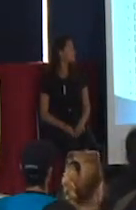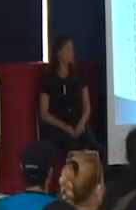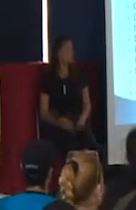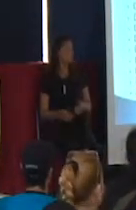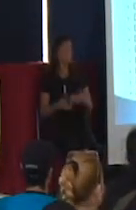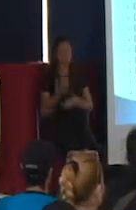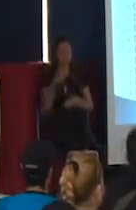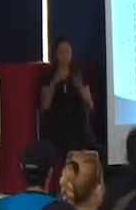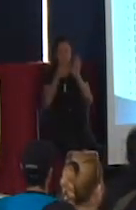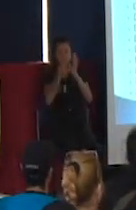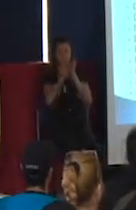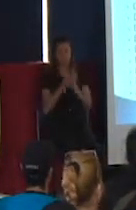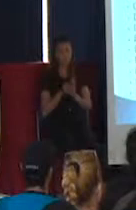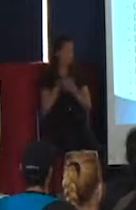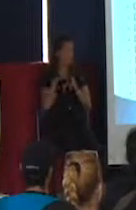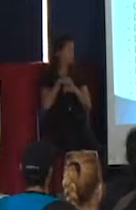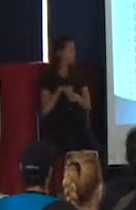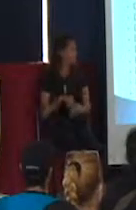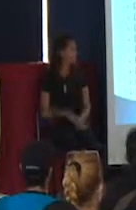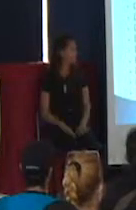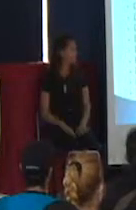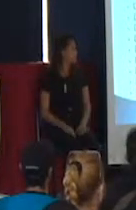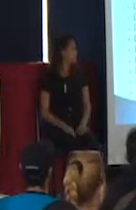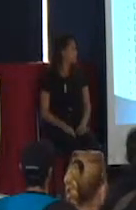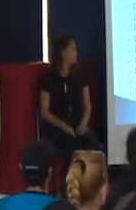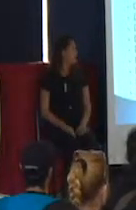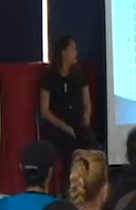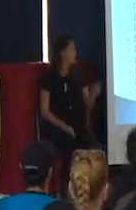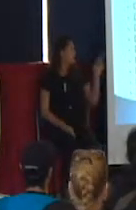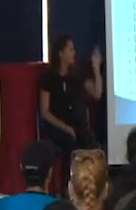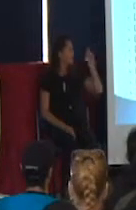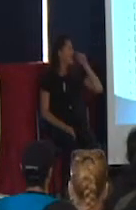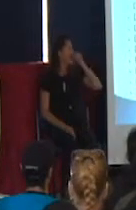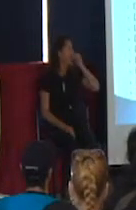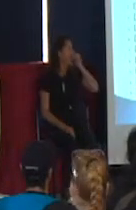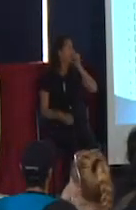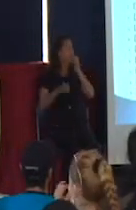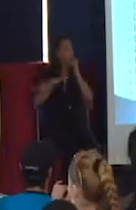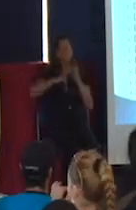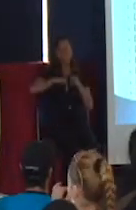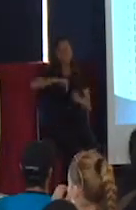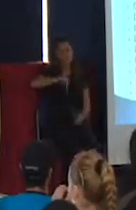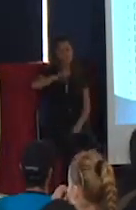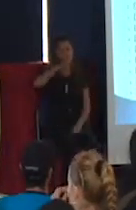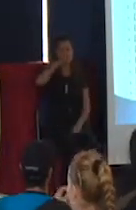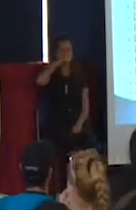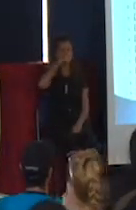esa legislación interna, derechos de los niños, niñas y adolescentes.